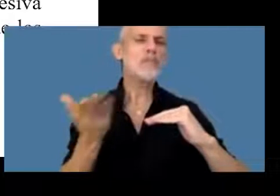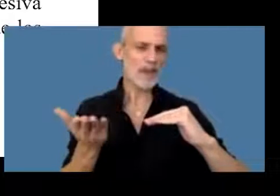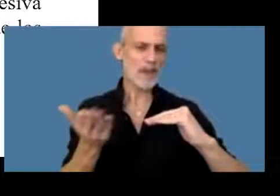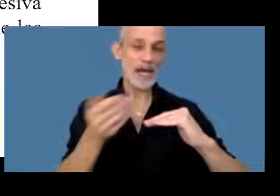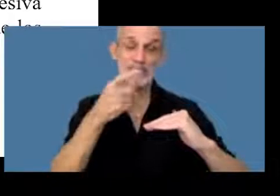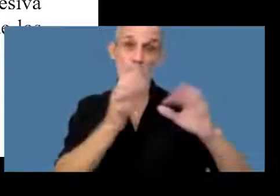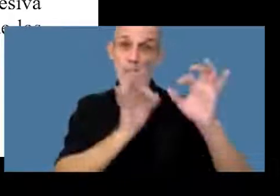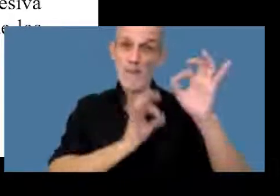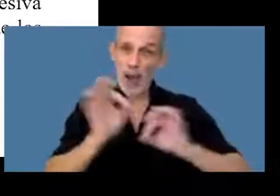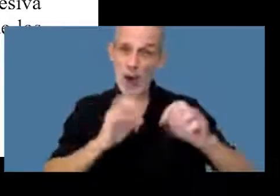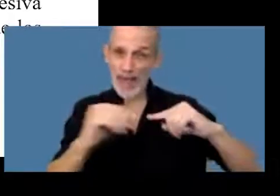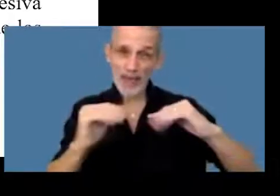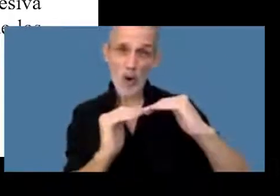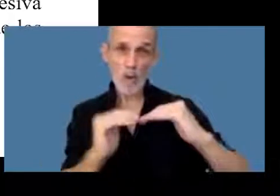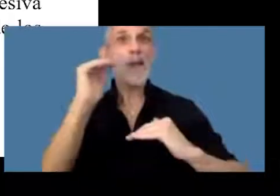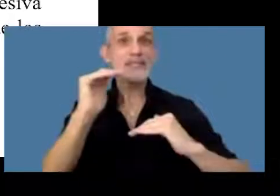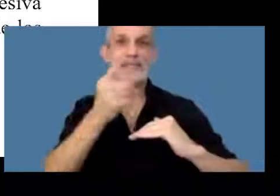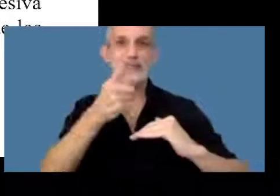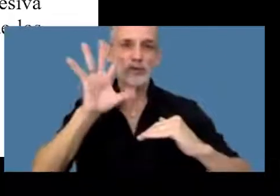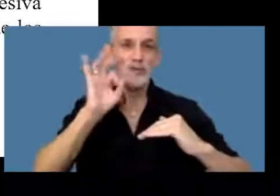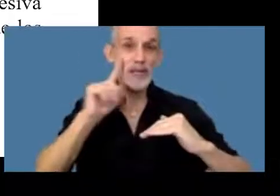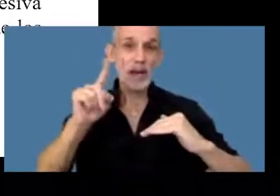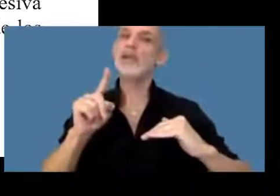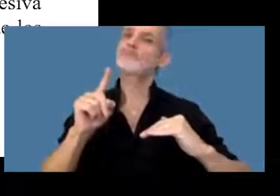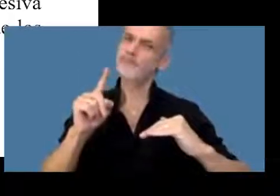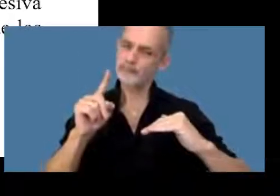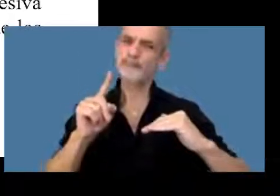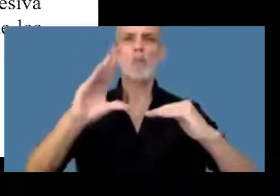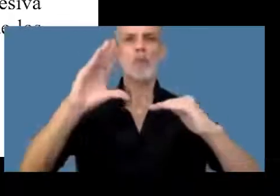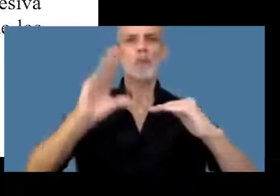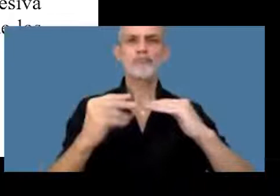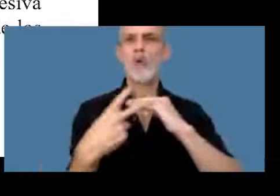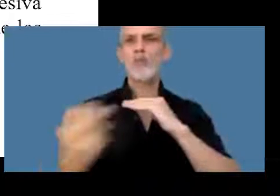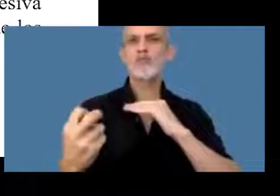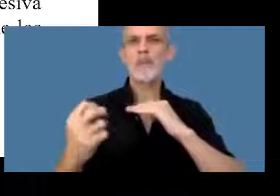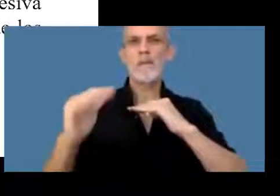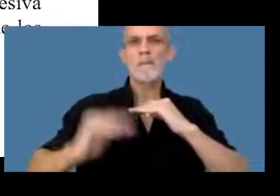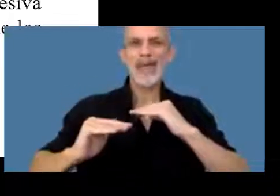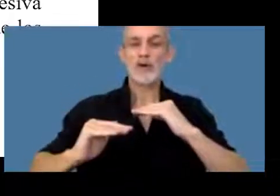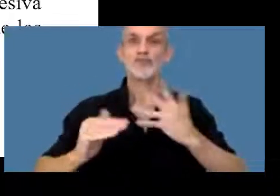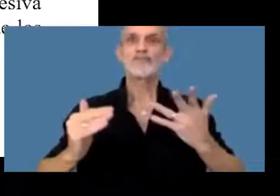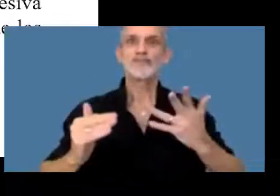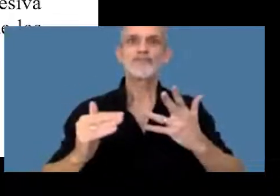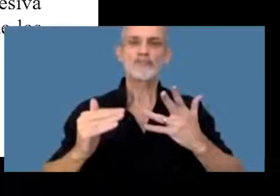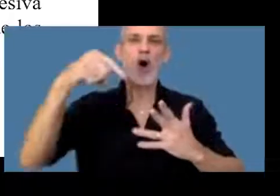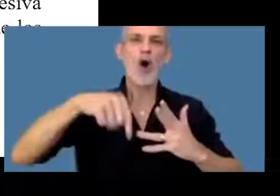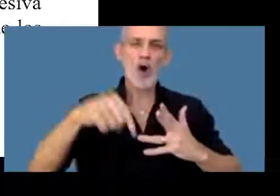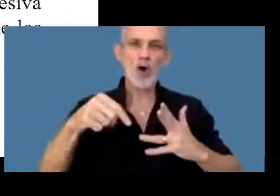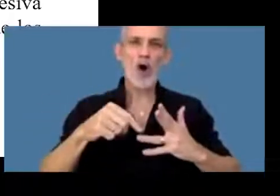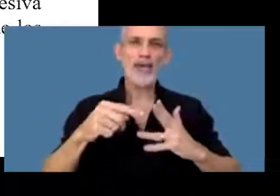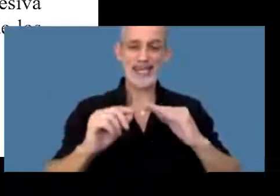promedio supere, va a disminuir la deducción incrementada, que hoy el incremento